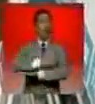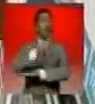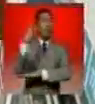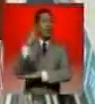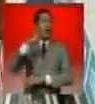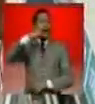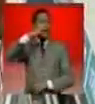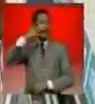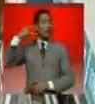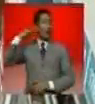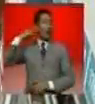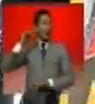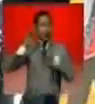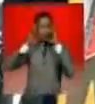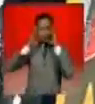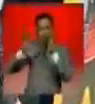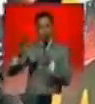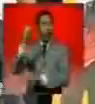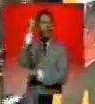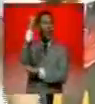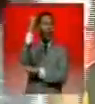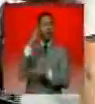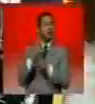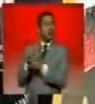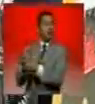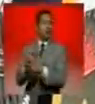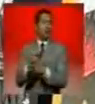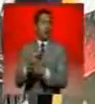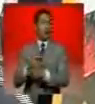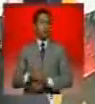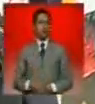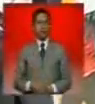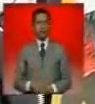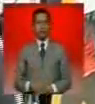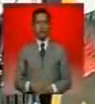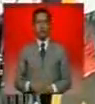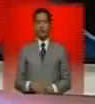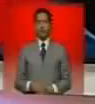de la Niña y el cumplimiento de sus derechos. Daniel Montalvo, Gama Noticias.